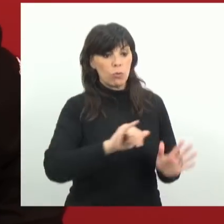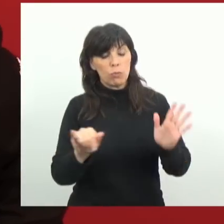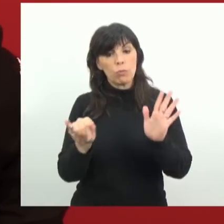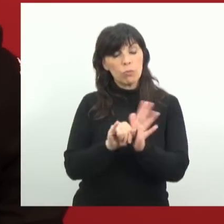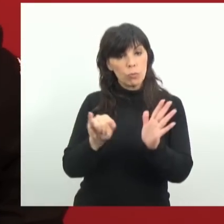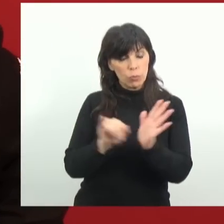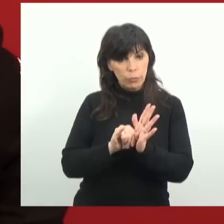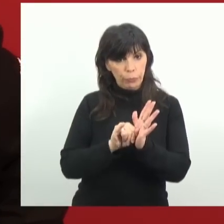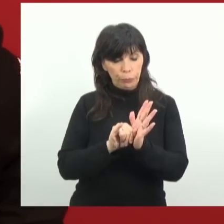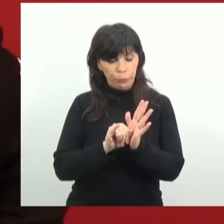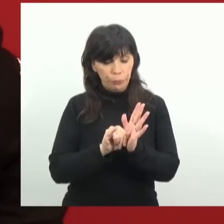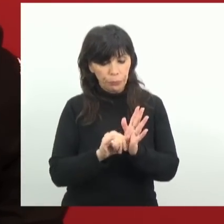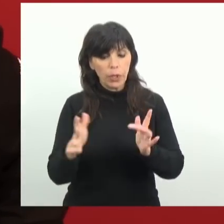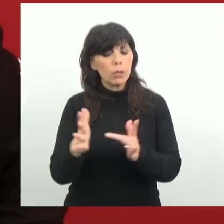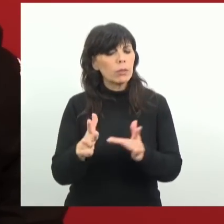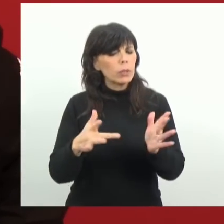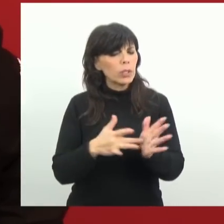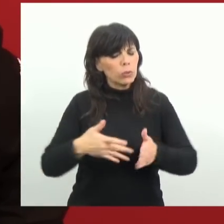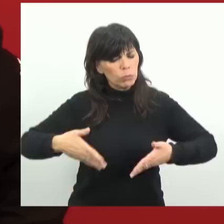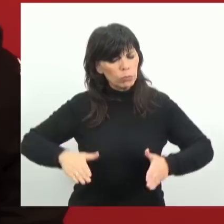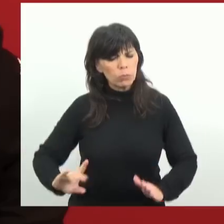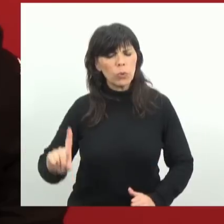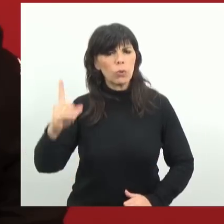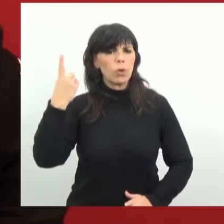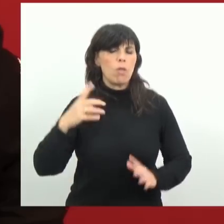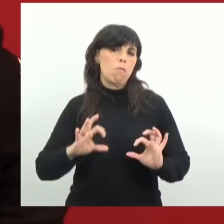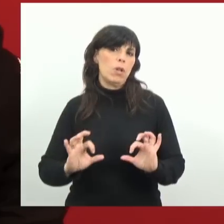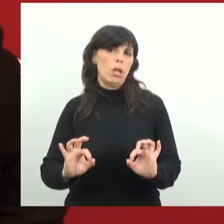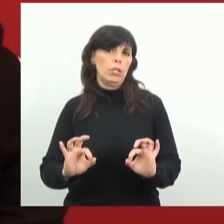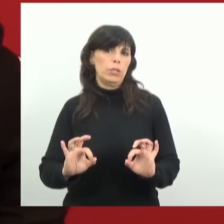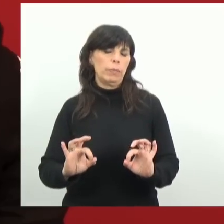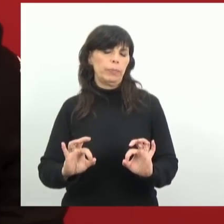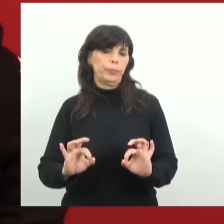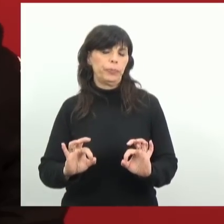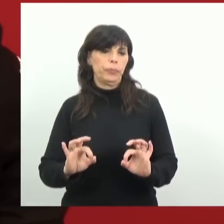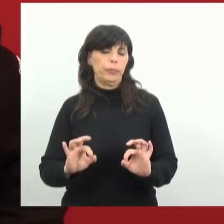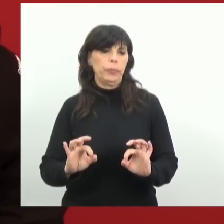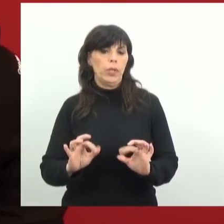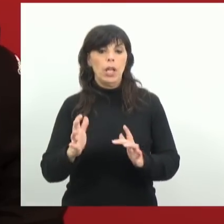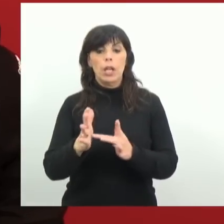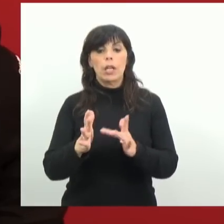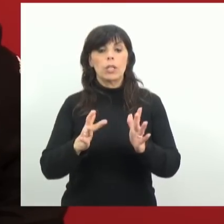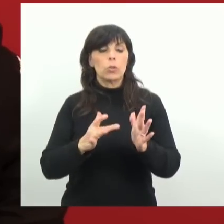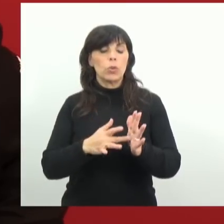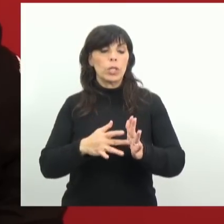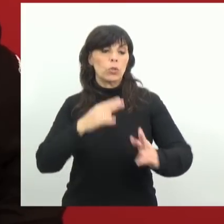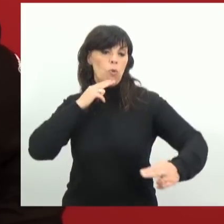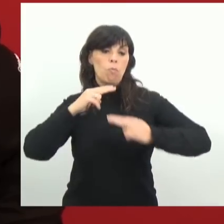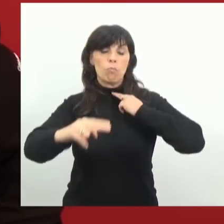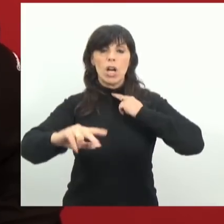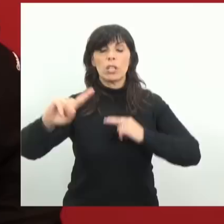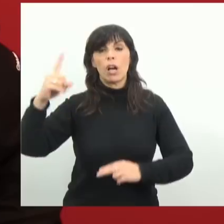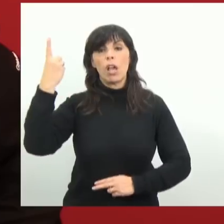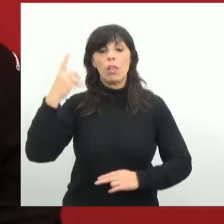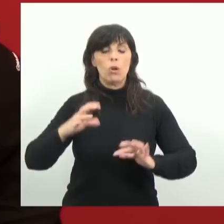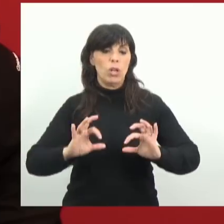Jesucristo, Él es el Hijo de Dios. Él es el mensaje de Dios. Él